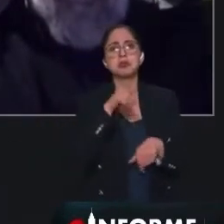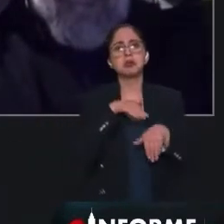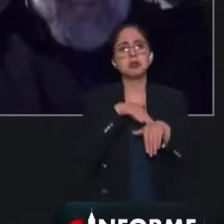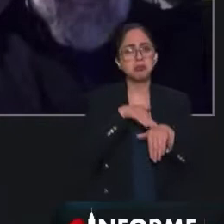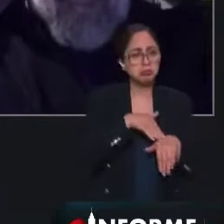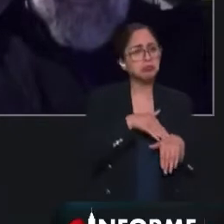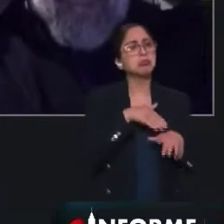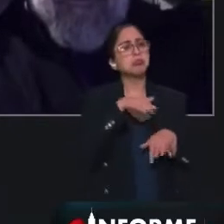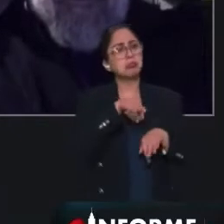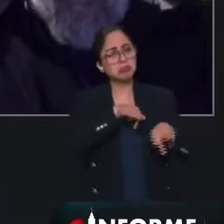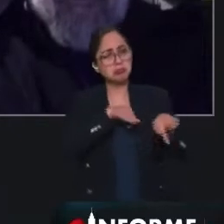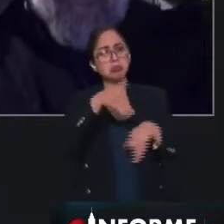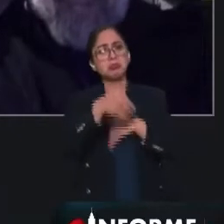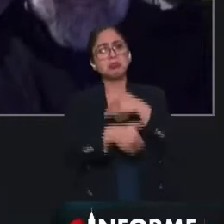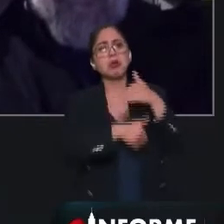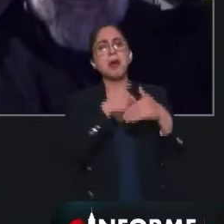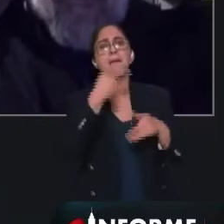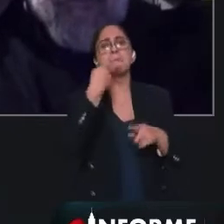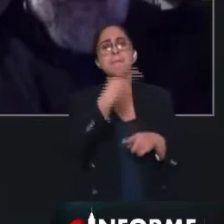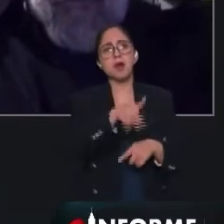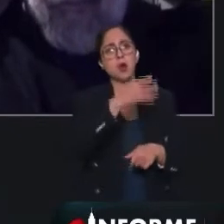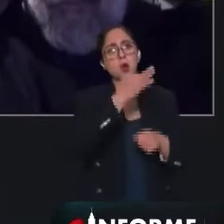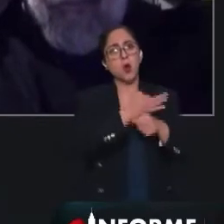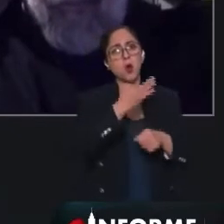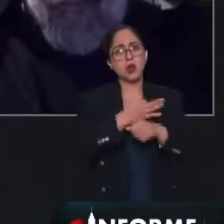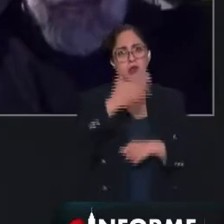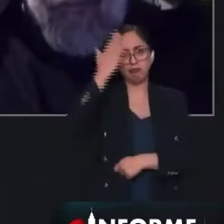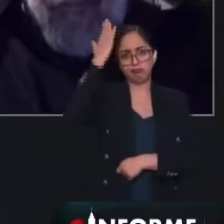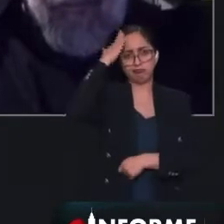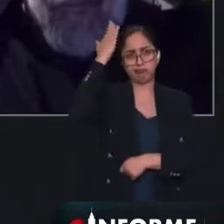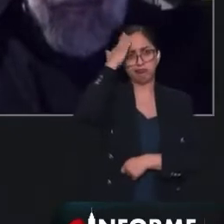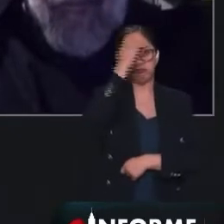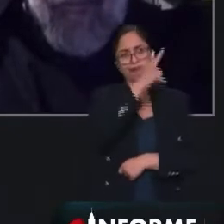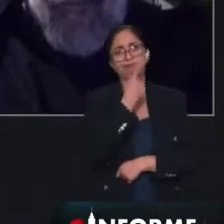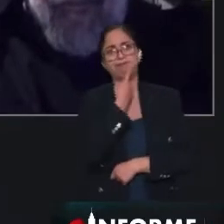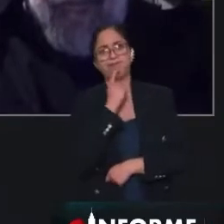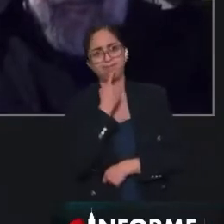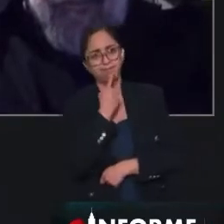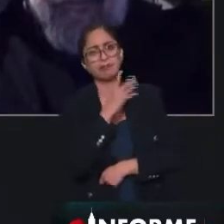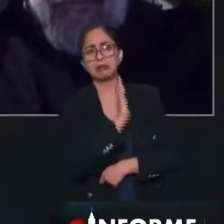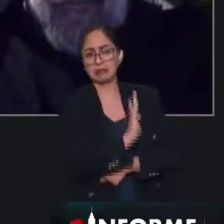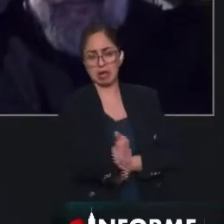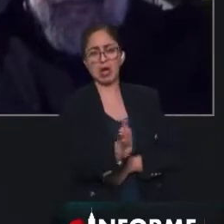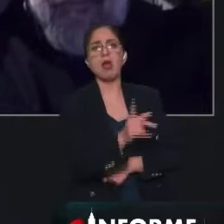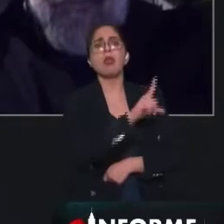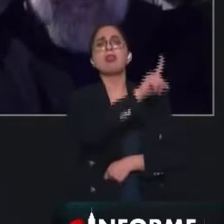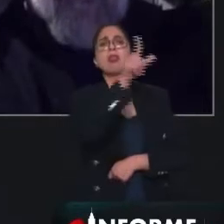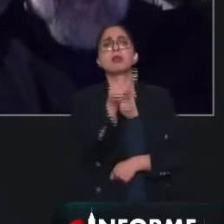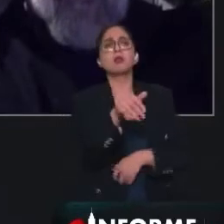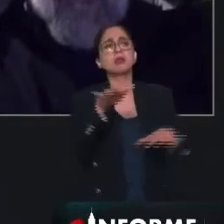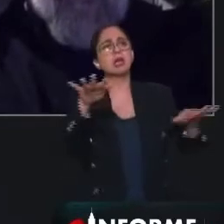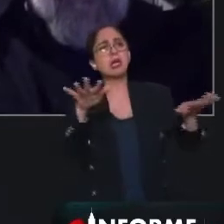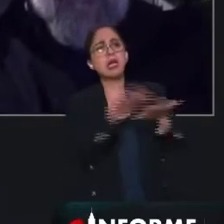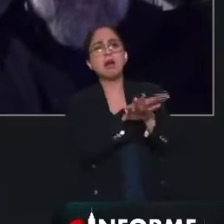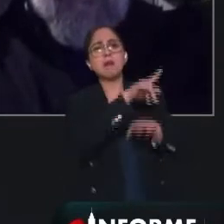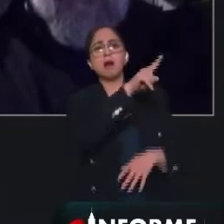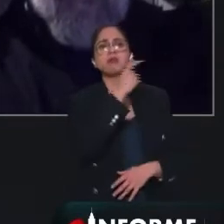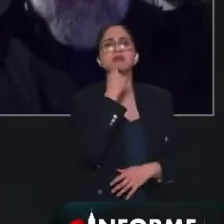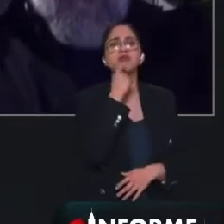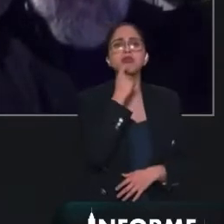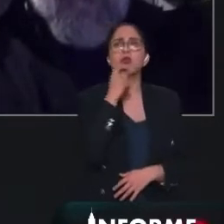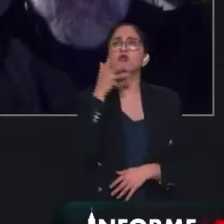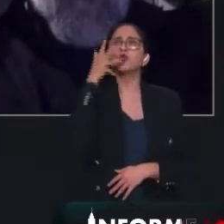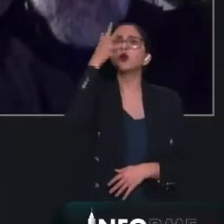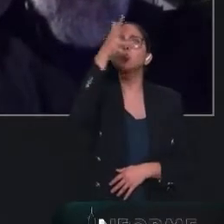cabeza a Andrés Manuel López Obrador. ¿Qué pasará cuando él acabe su gestión? ¿Cómo blindar todo lo que se construye y falta de construir? Porque lo que falta de construir